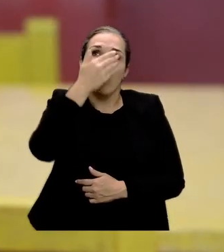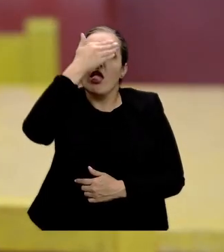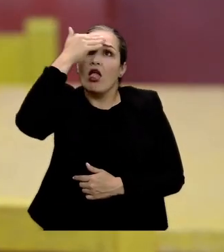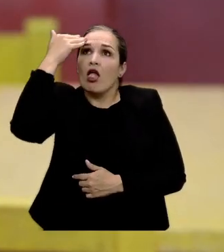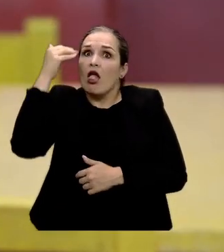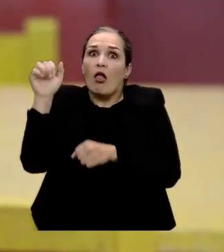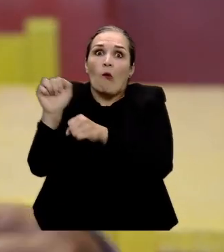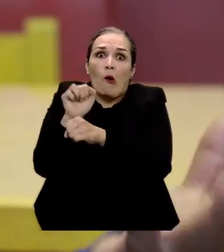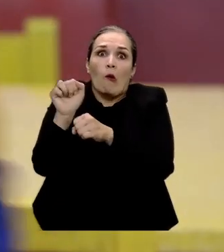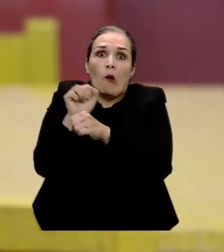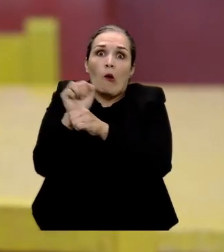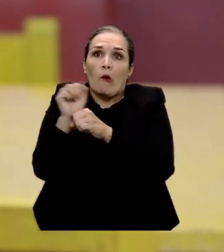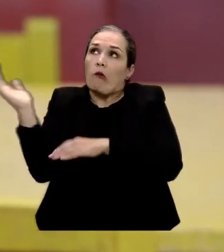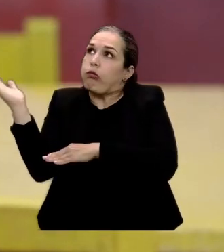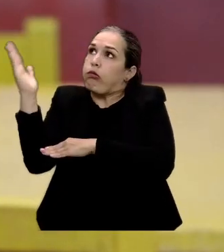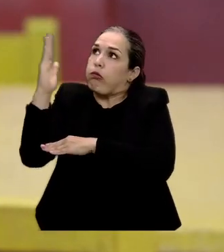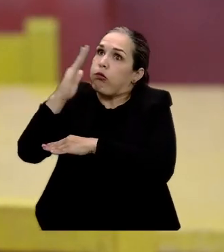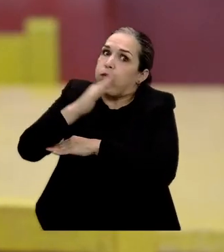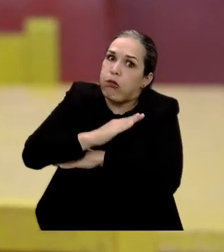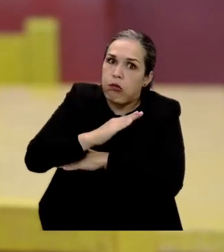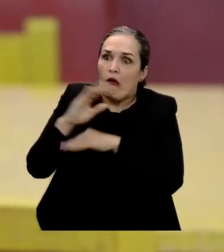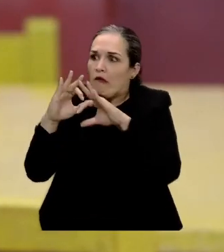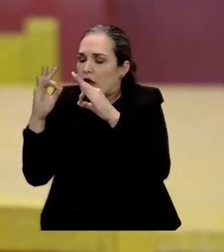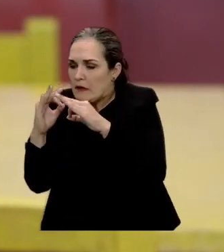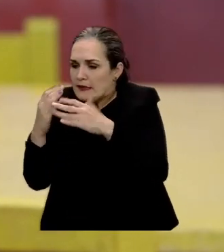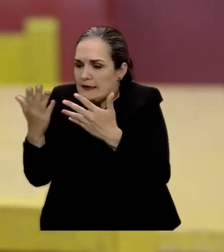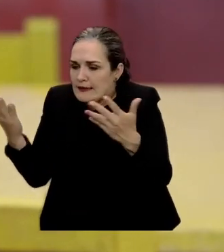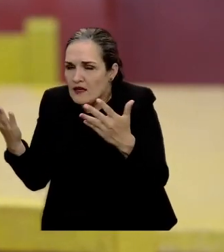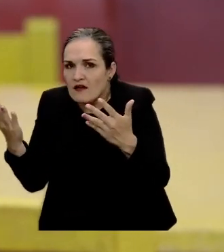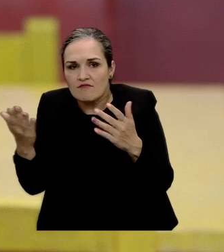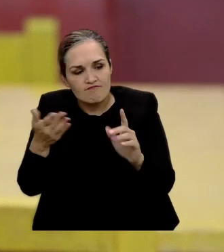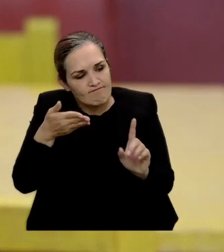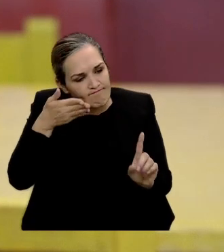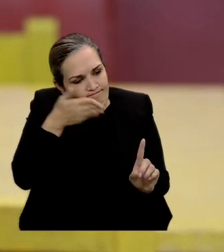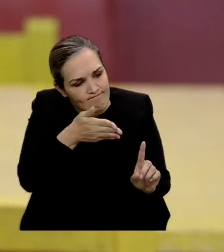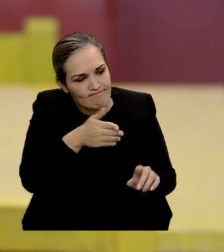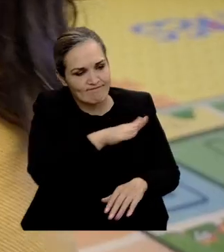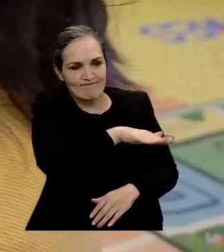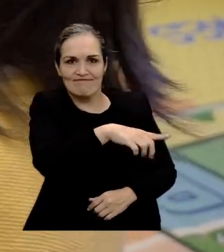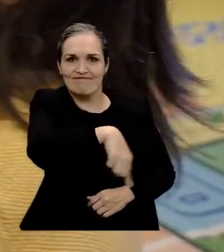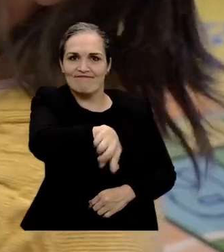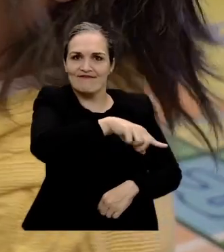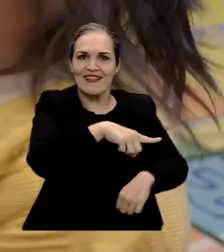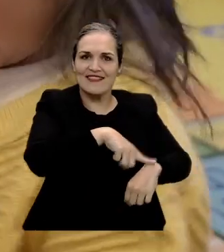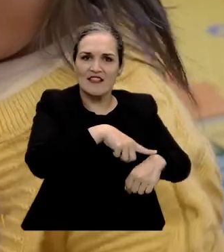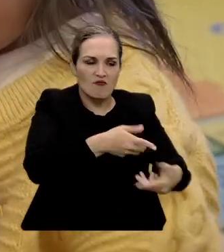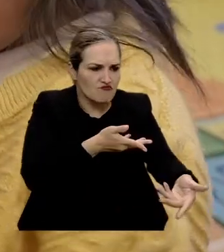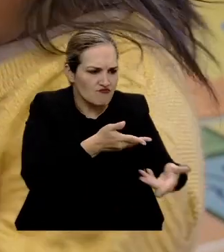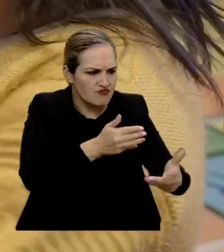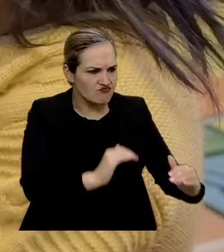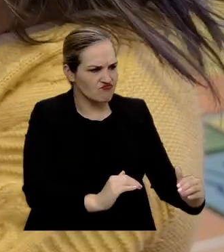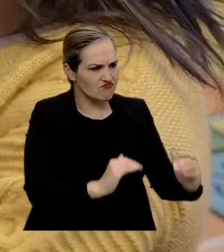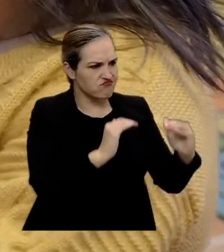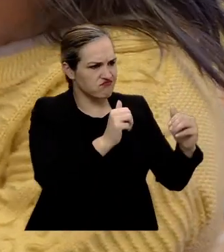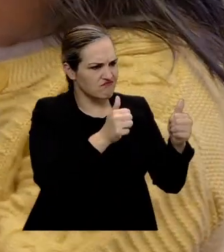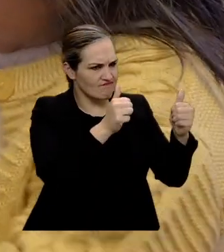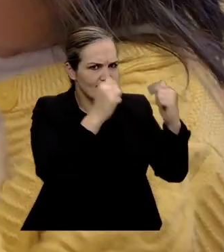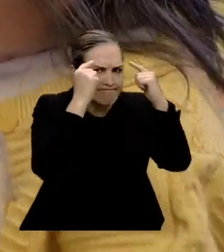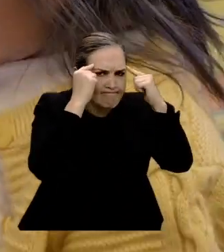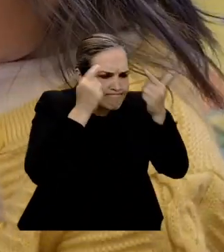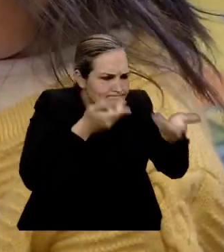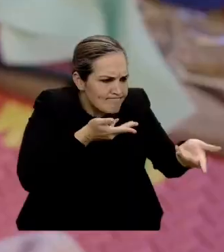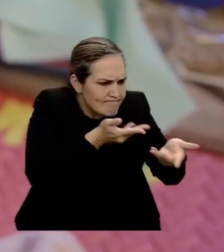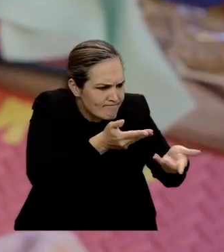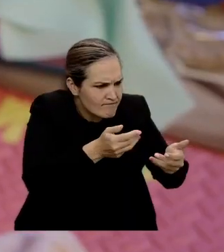eso porque estamos con los quehaceres en la familia, pero no le dedicamos tiempo a nuestros hijos para que se desarrollen